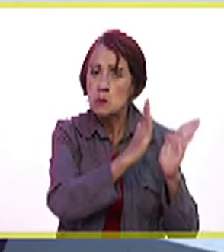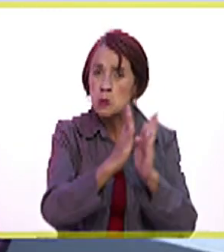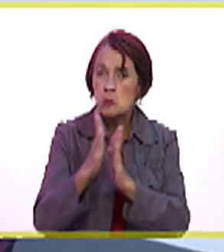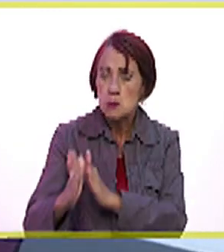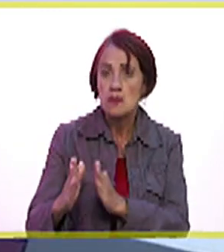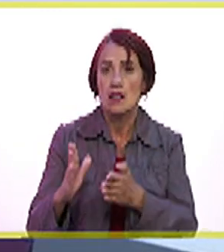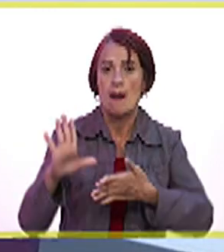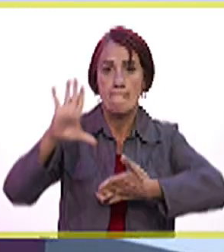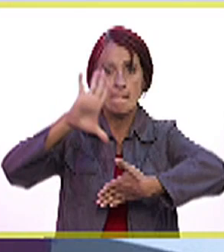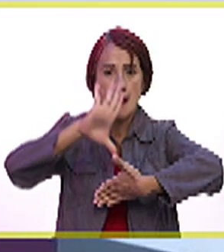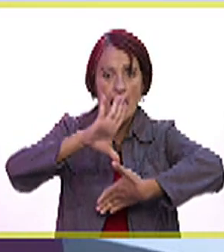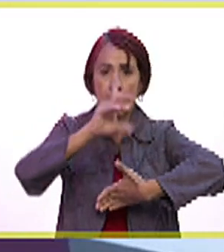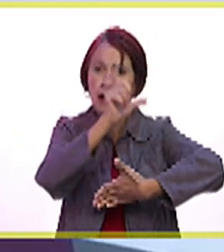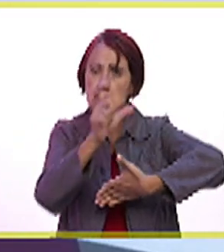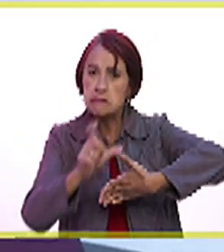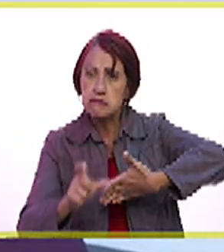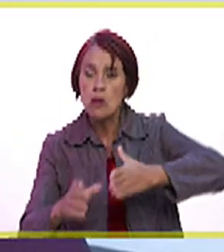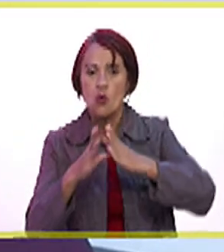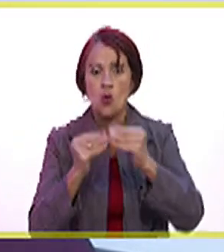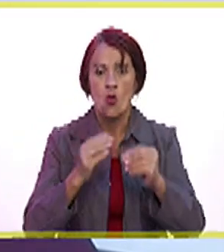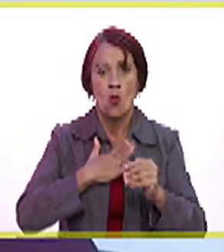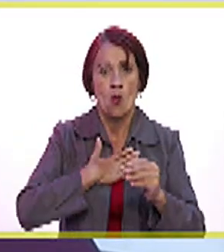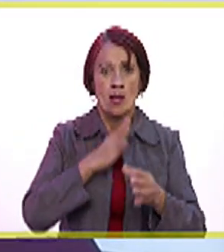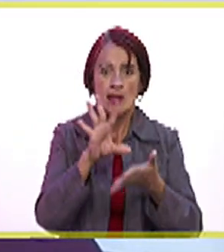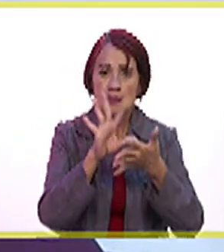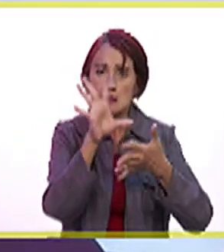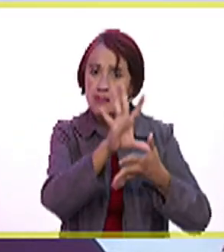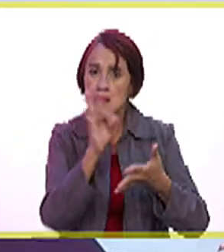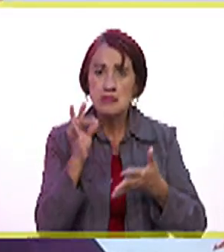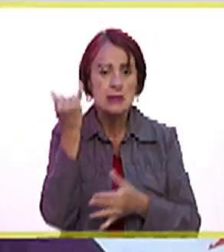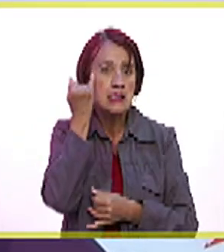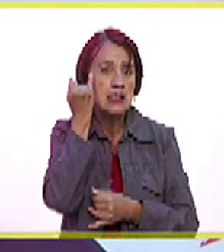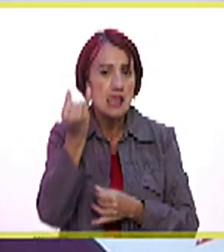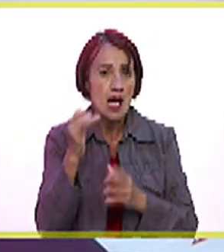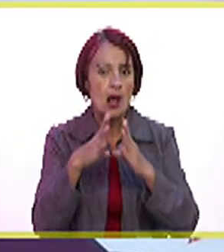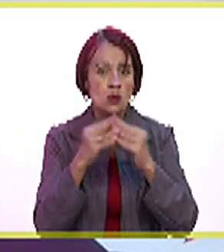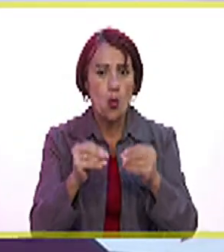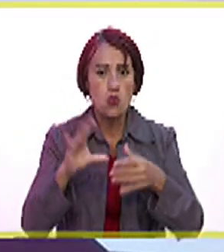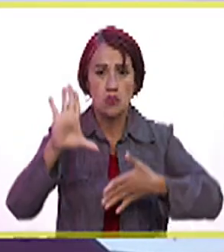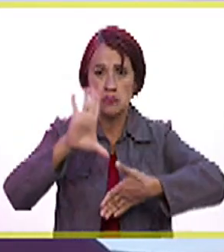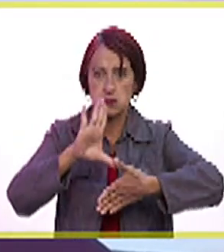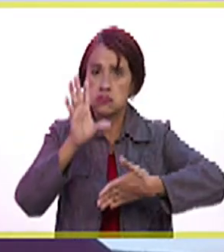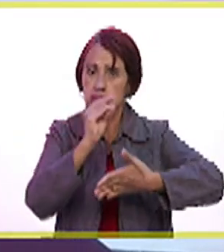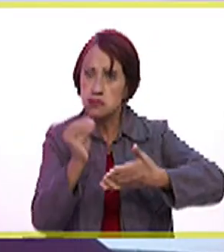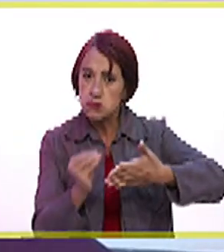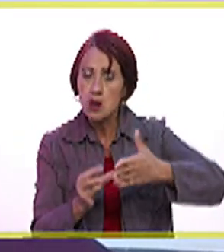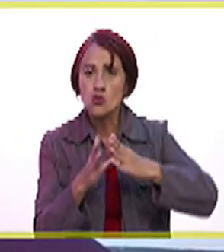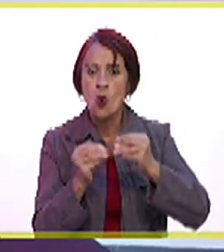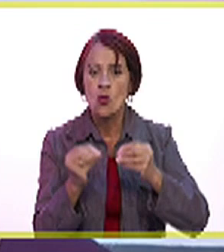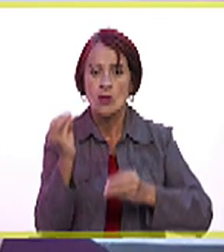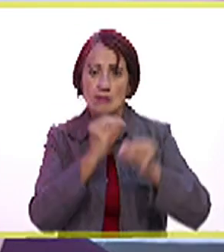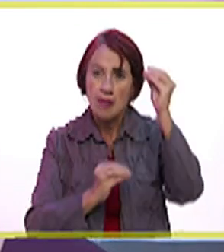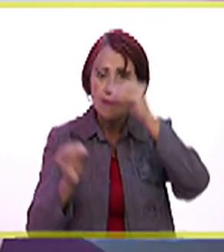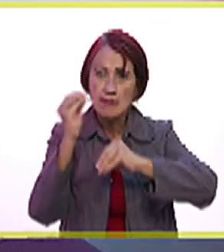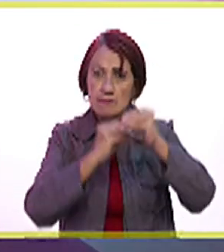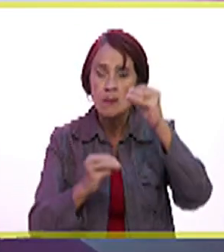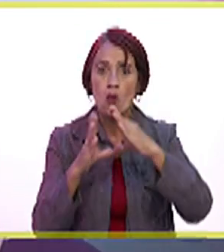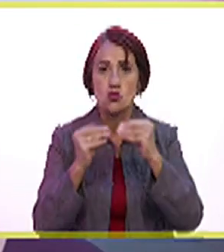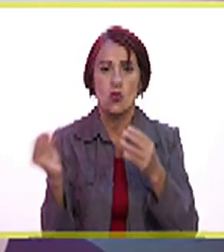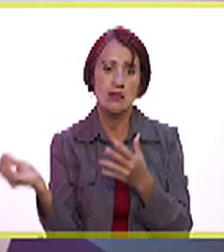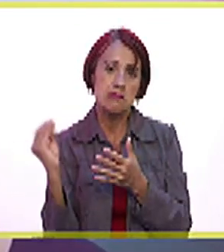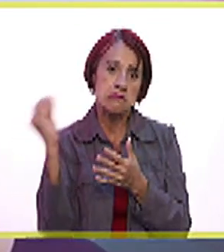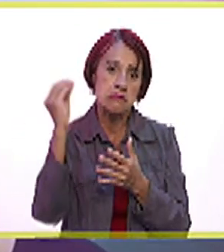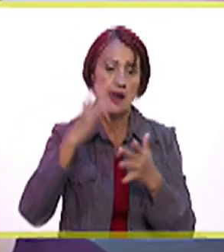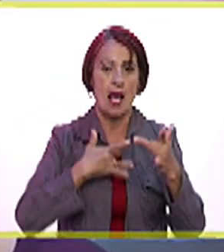utilizas mapas, utilizas gráficos y así puedes sacar tus mejores ideas principales que puedas utilizar en la hora de entregar una